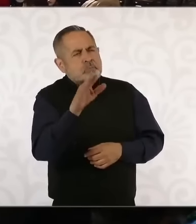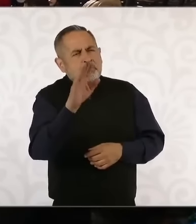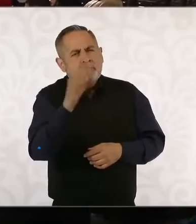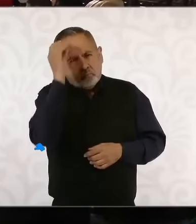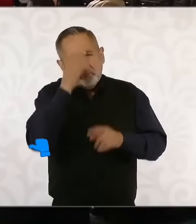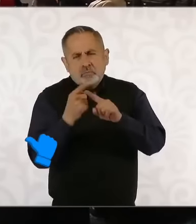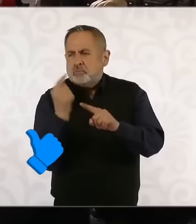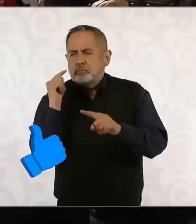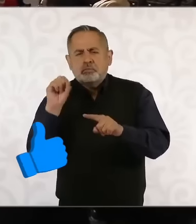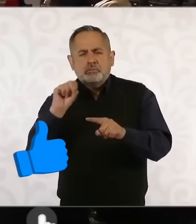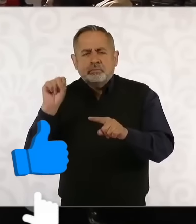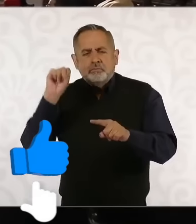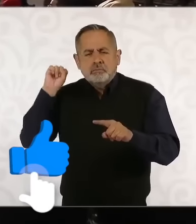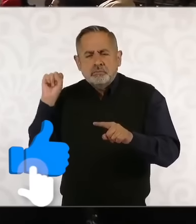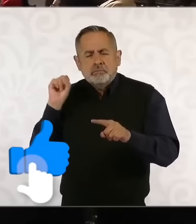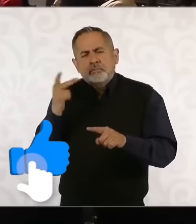del sábado.